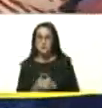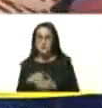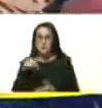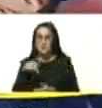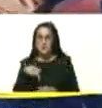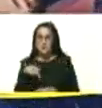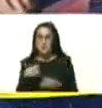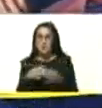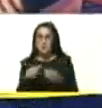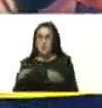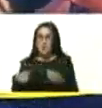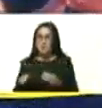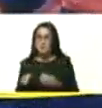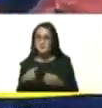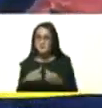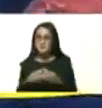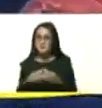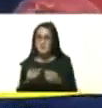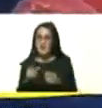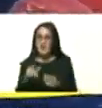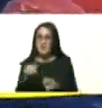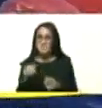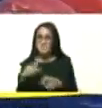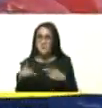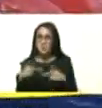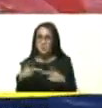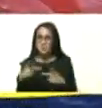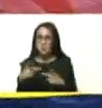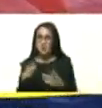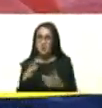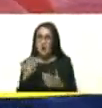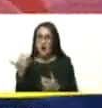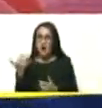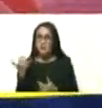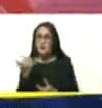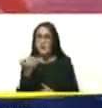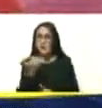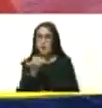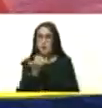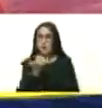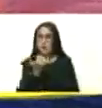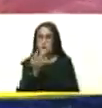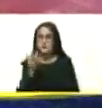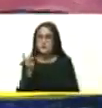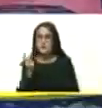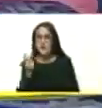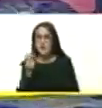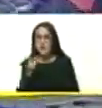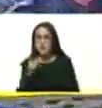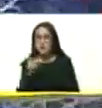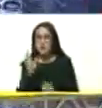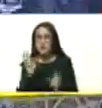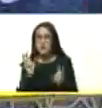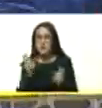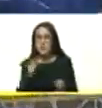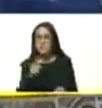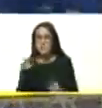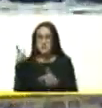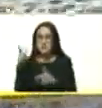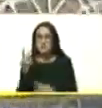sector acuícola, a través de la producción camaronera, se coloca como el segundo punto de exportación, el